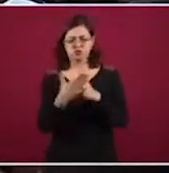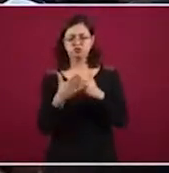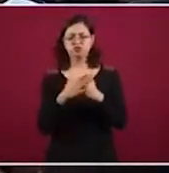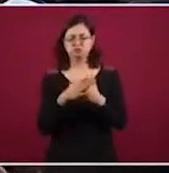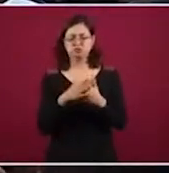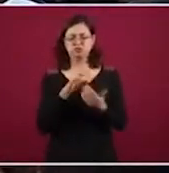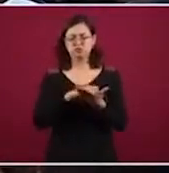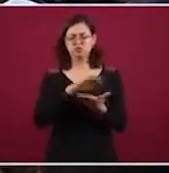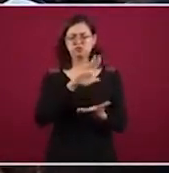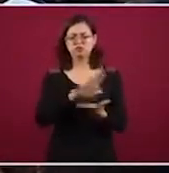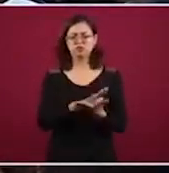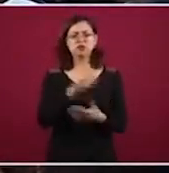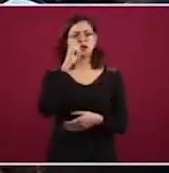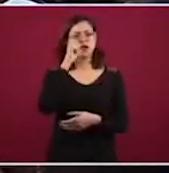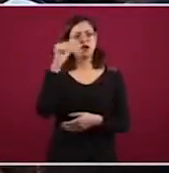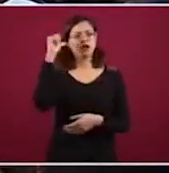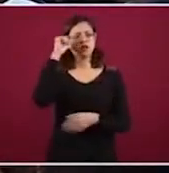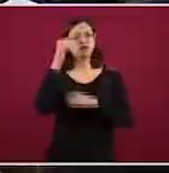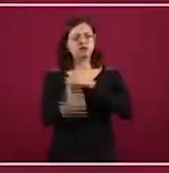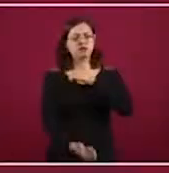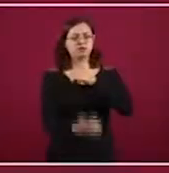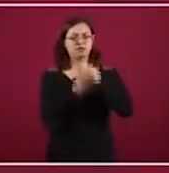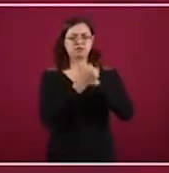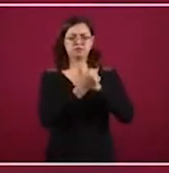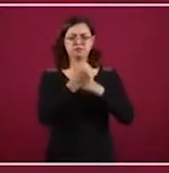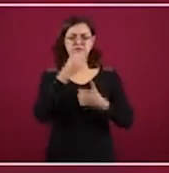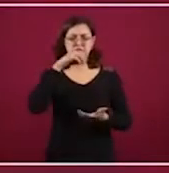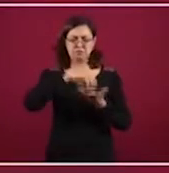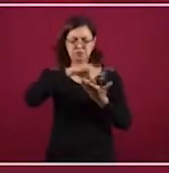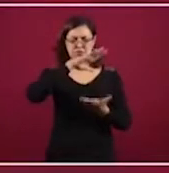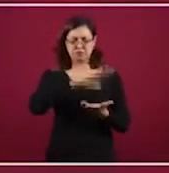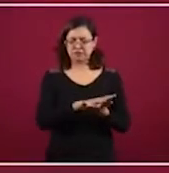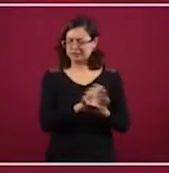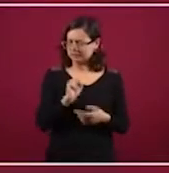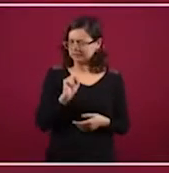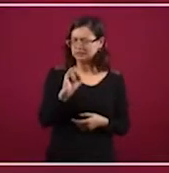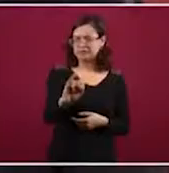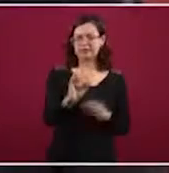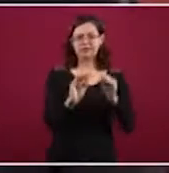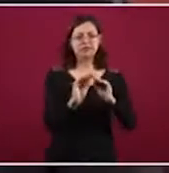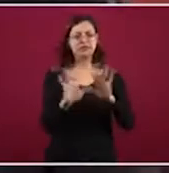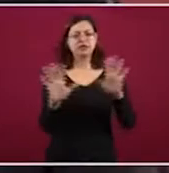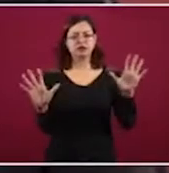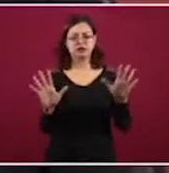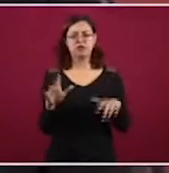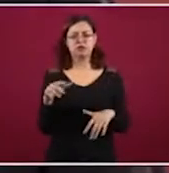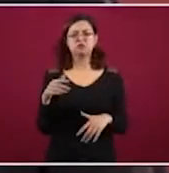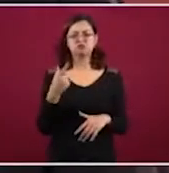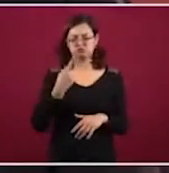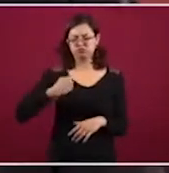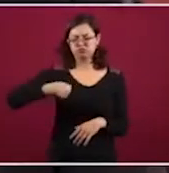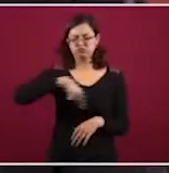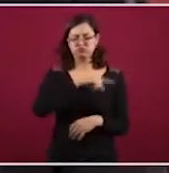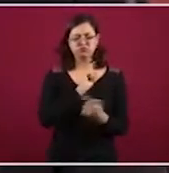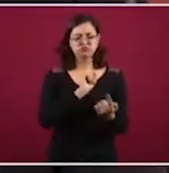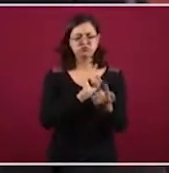ayer una entrevista y desde luego que los vamos a